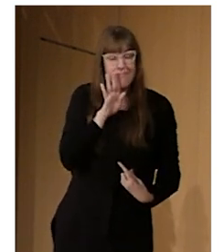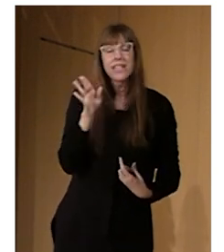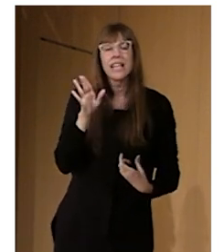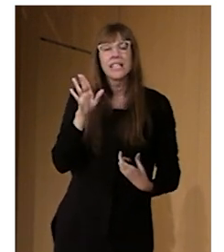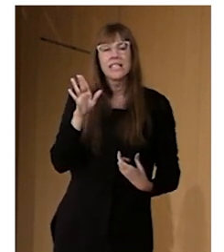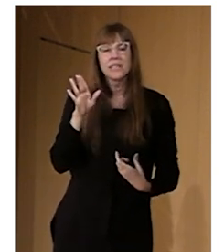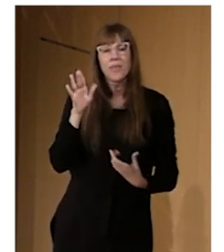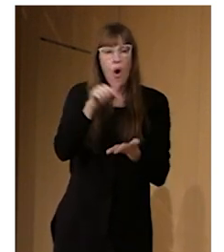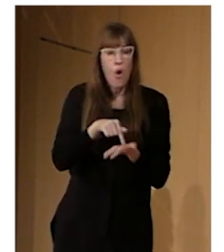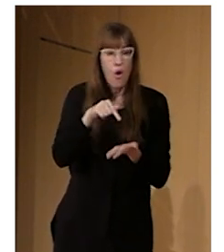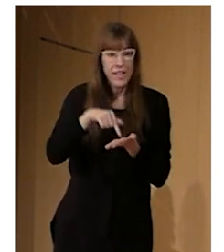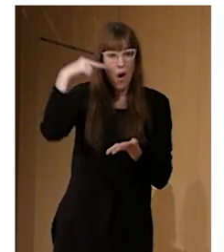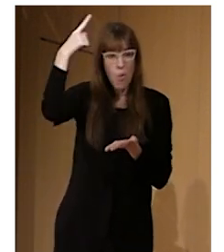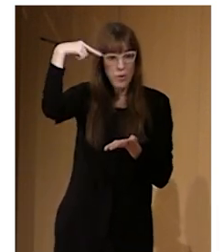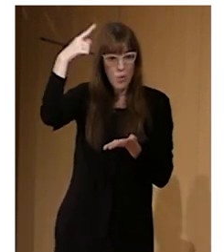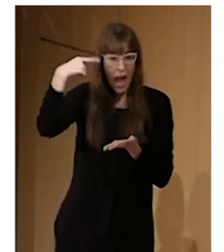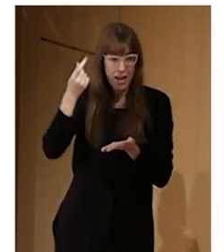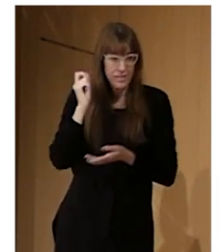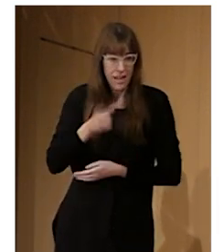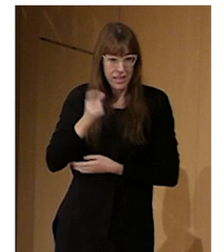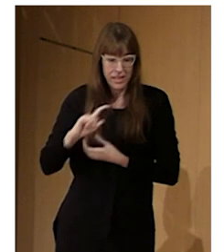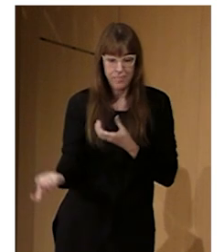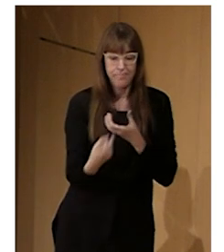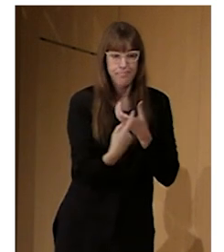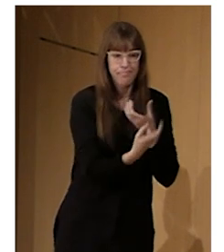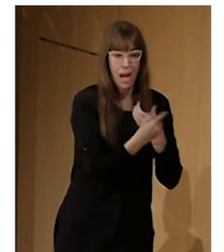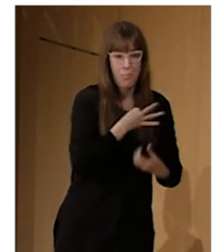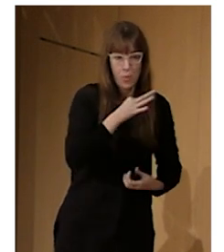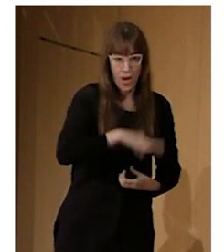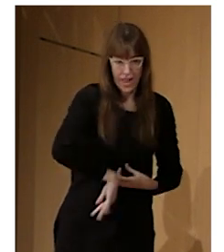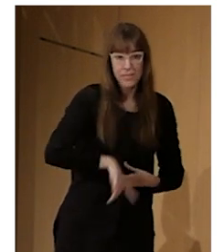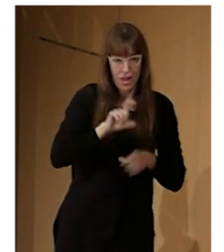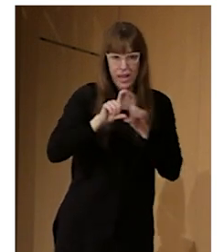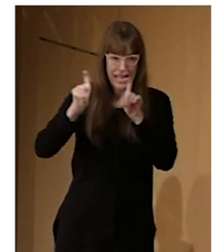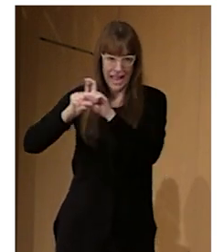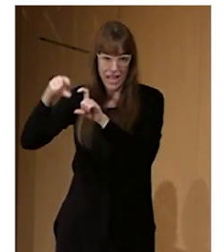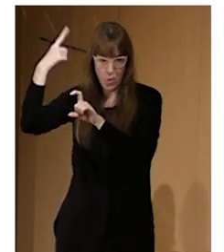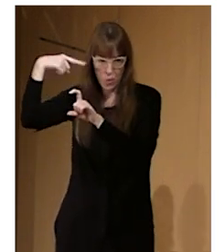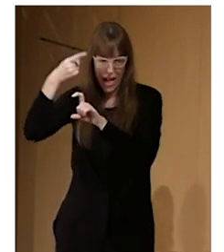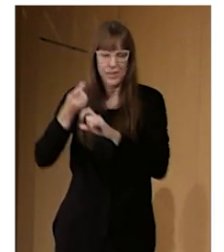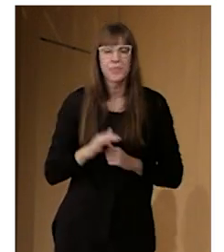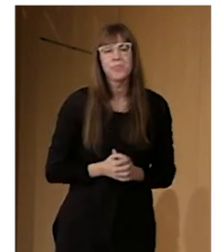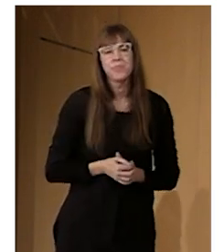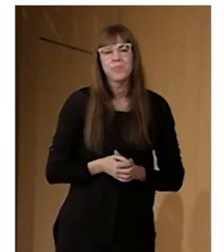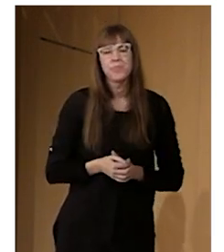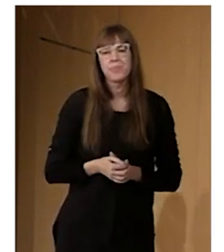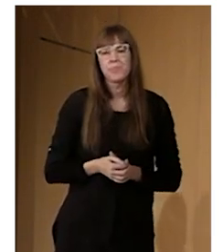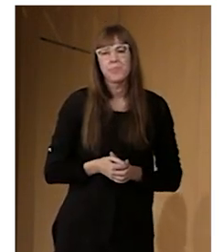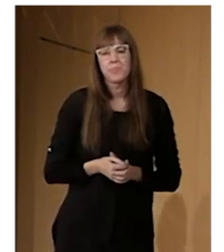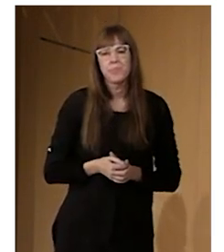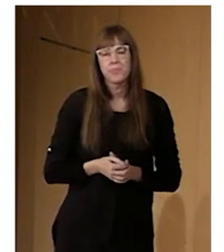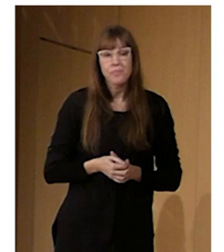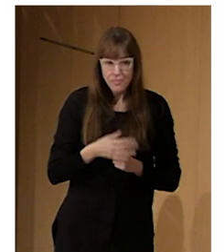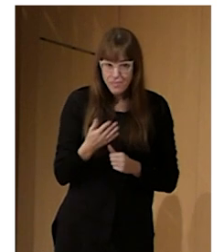cultural habitual de las entidades eh de las entidades eh culturales e después